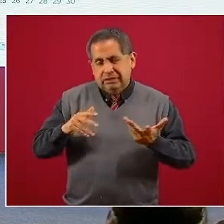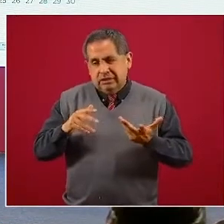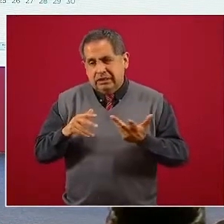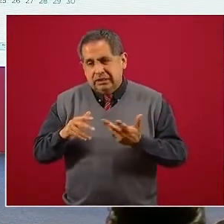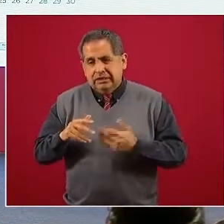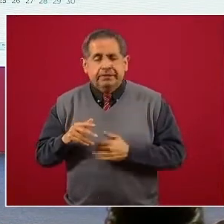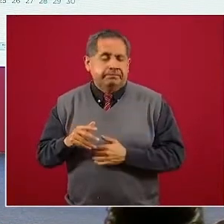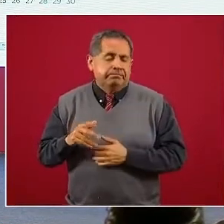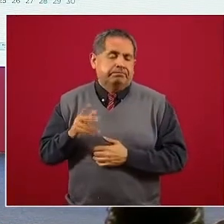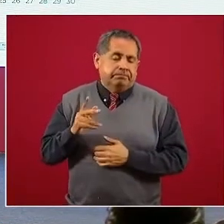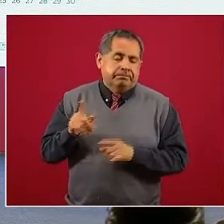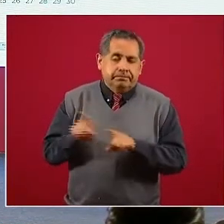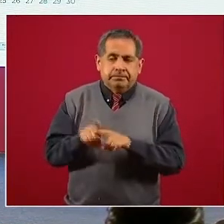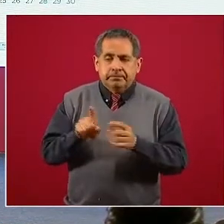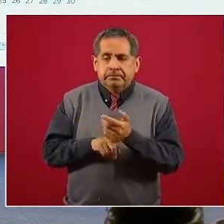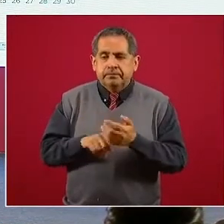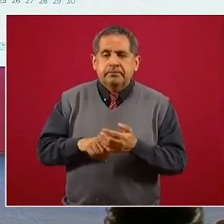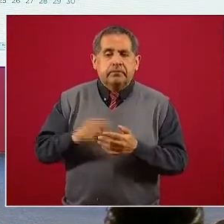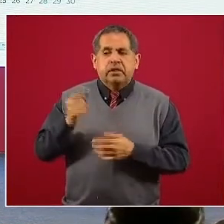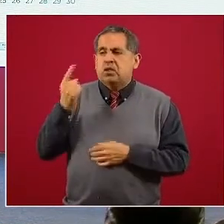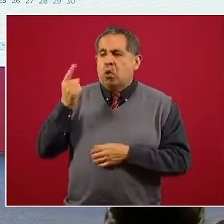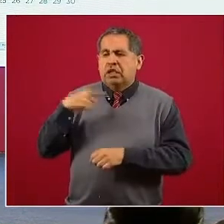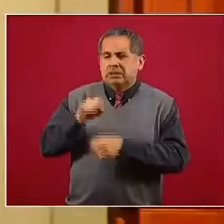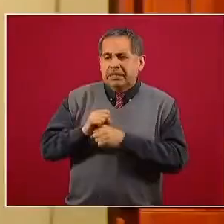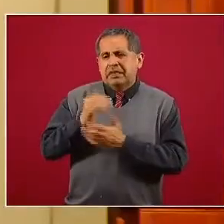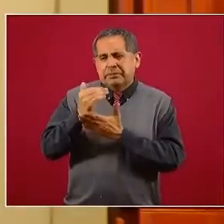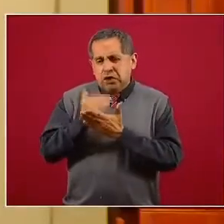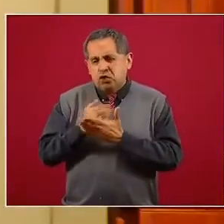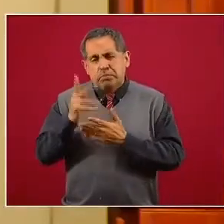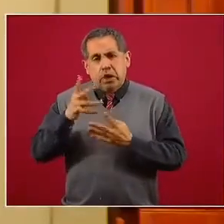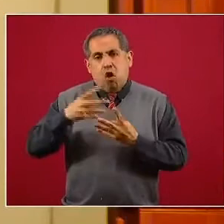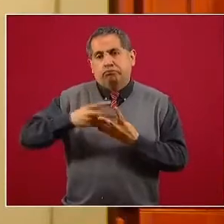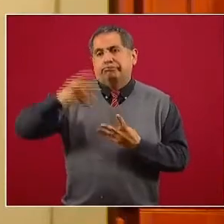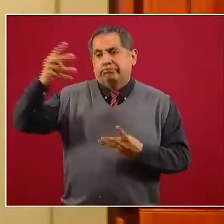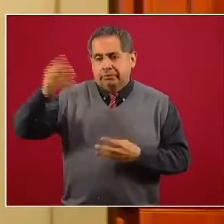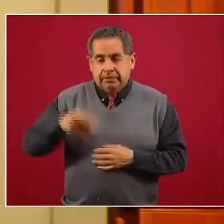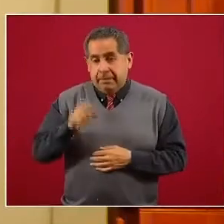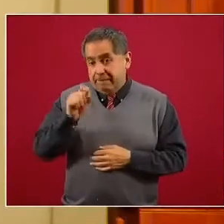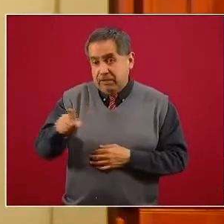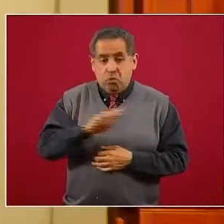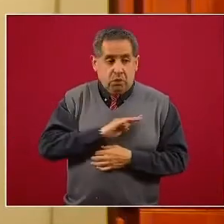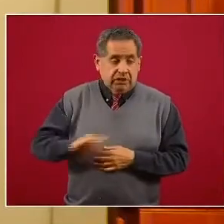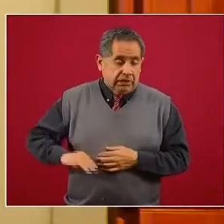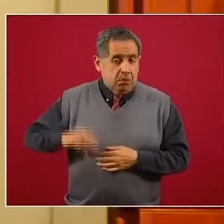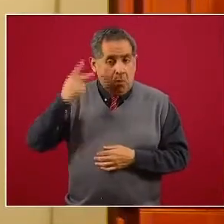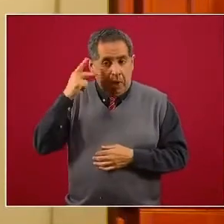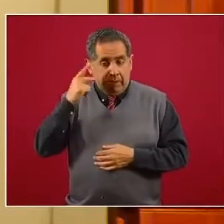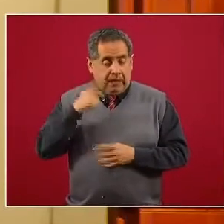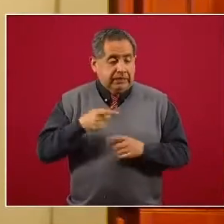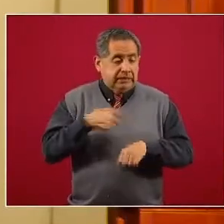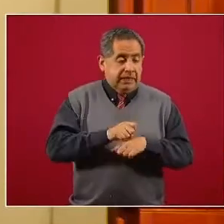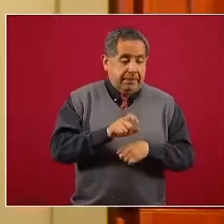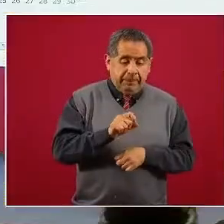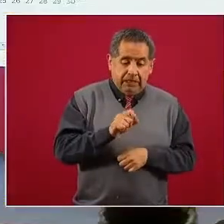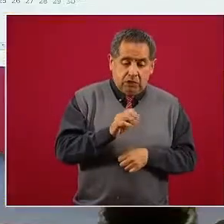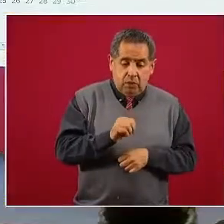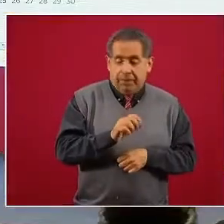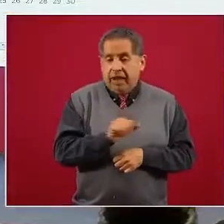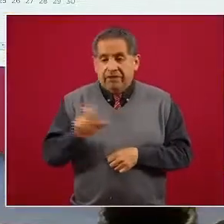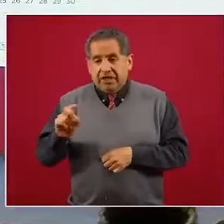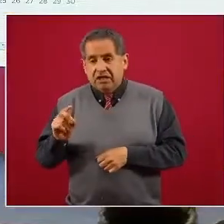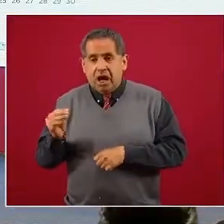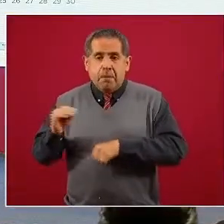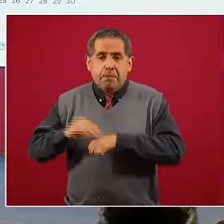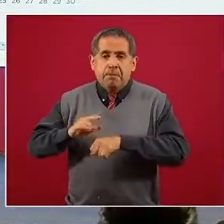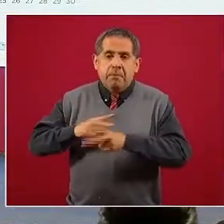bastante similar, aunque el incremento de las últimas semanas es menor, y es el municipio que de la 29 a la 30 aporta